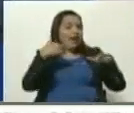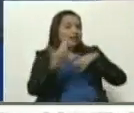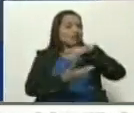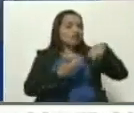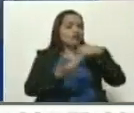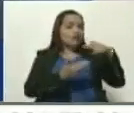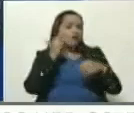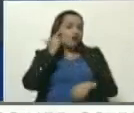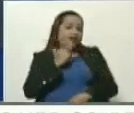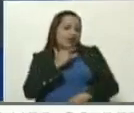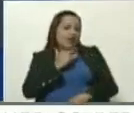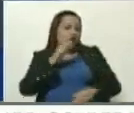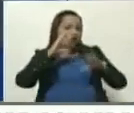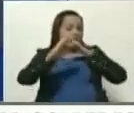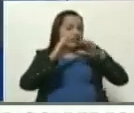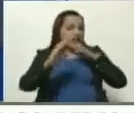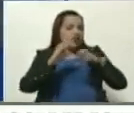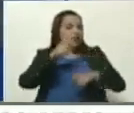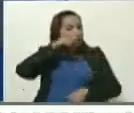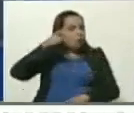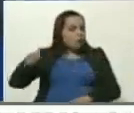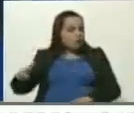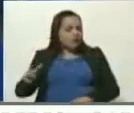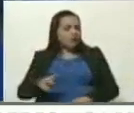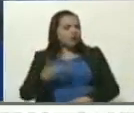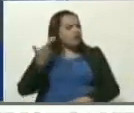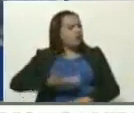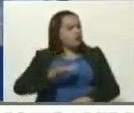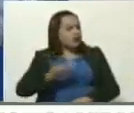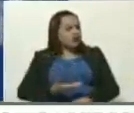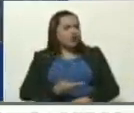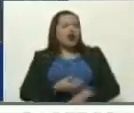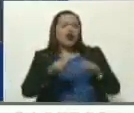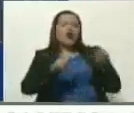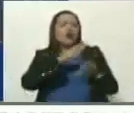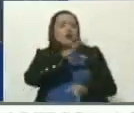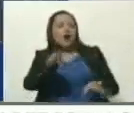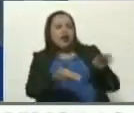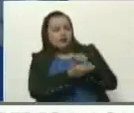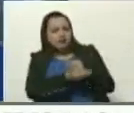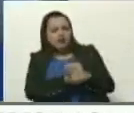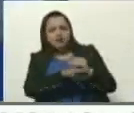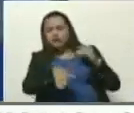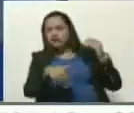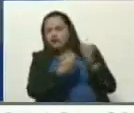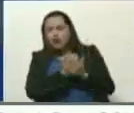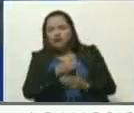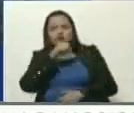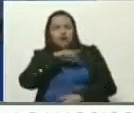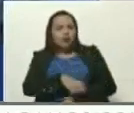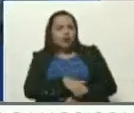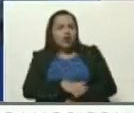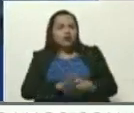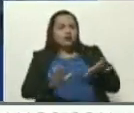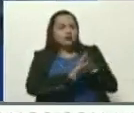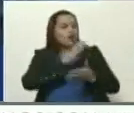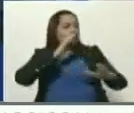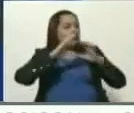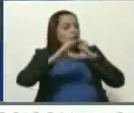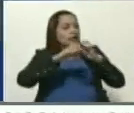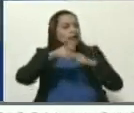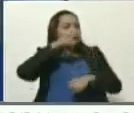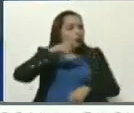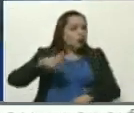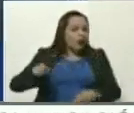Bolivariana. Y eso es muy importante tenerlo siempre presente. Ahora, ¿cómo adaptar todo ese compendio y todo ese bagaje de comunicación